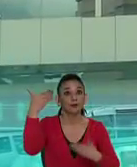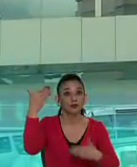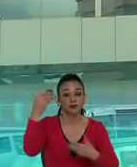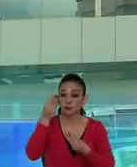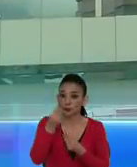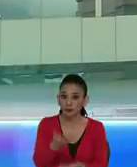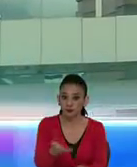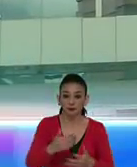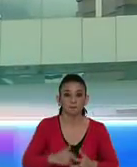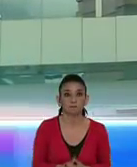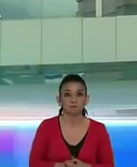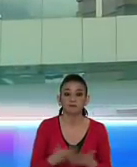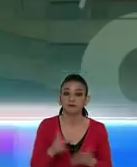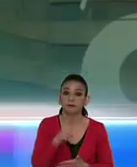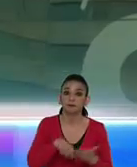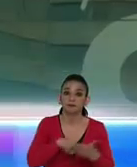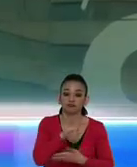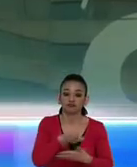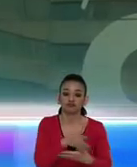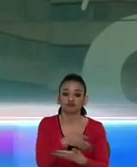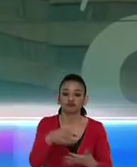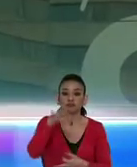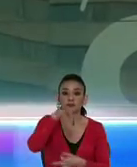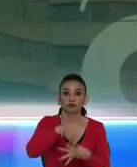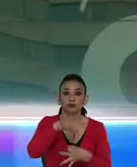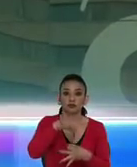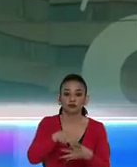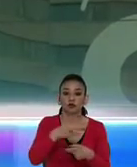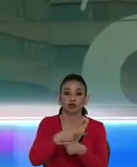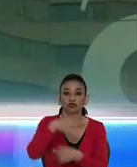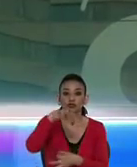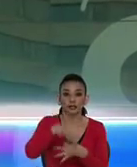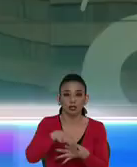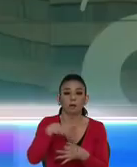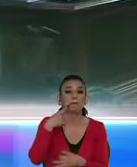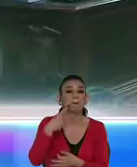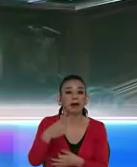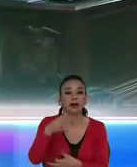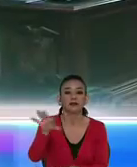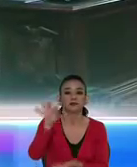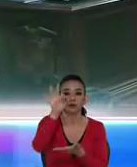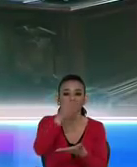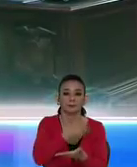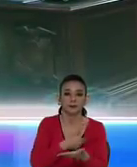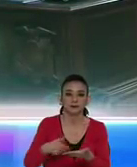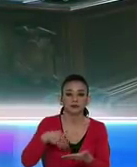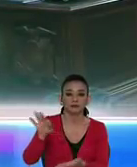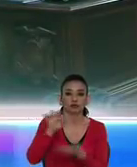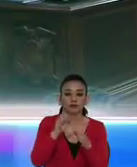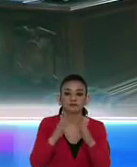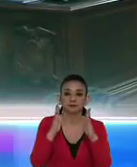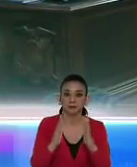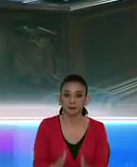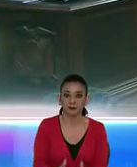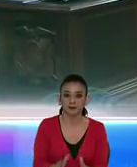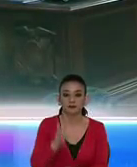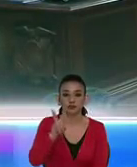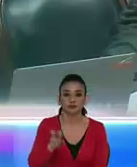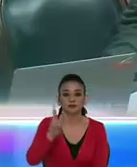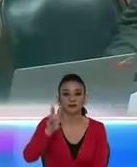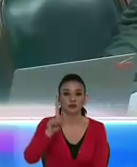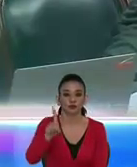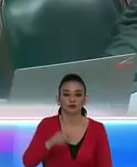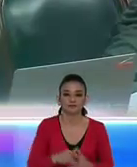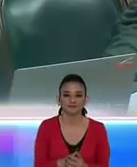que se aprobó el calendario electoral en el CNE para las elecciones presidenciales y legislativas del 2021.